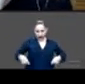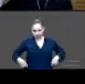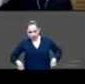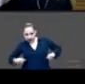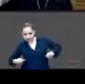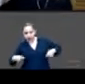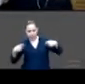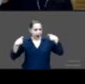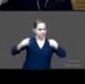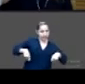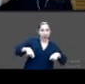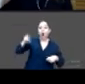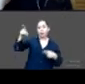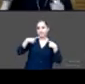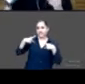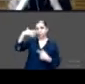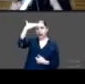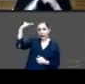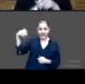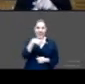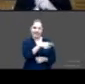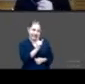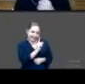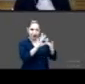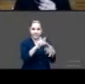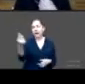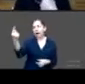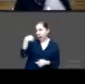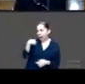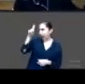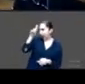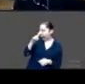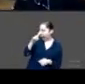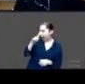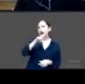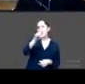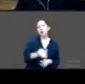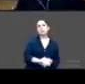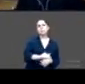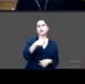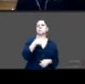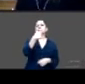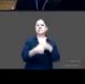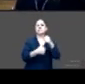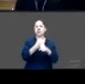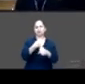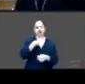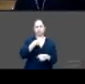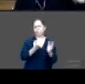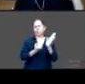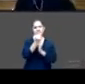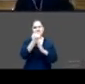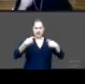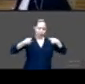fueron enseñando. Entonces, al final, cuando teníamos seis años, ya podíamos elegir qué nos queríamos poner y cómo queríamos vestirnos. Así pasa,